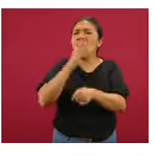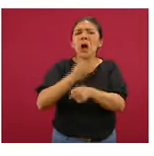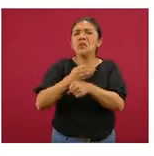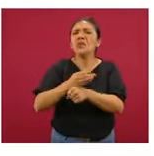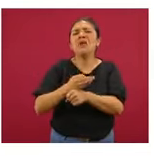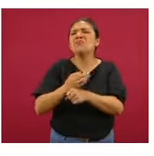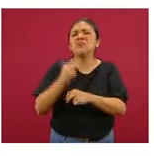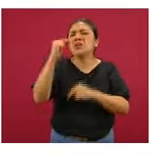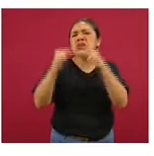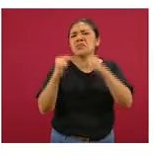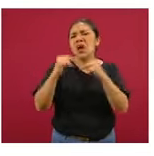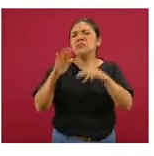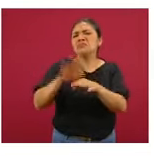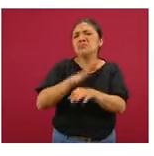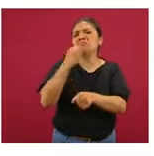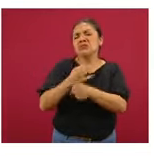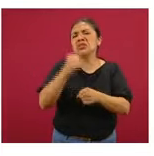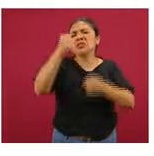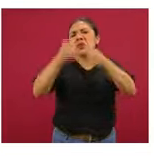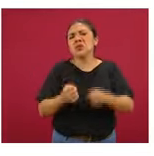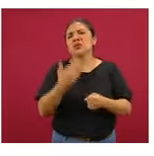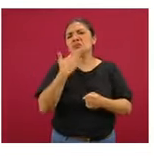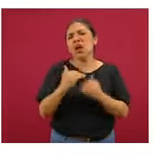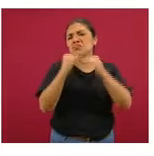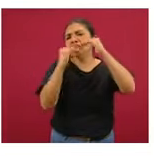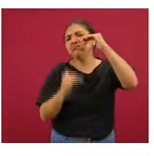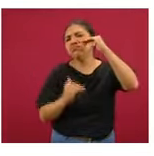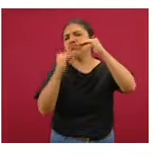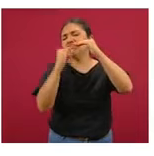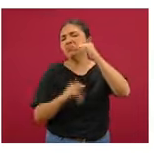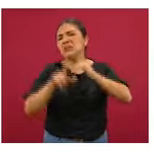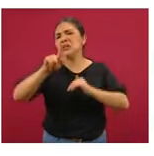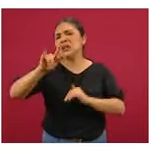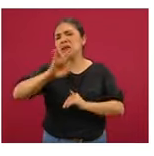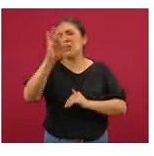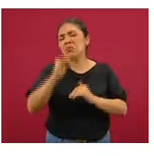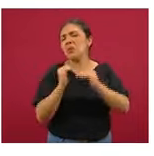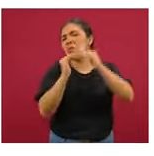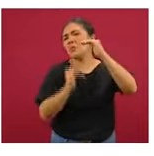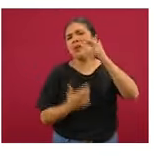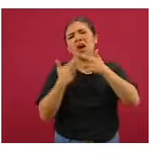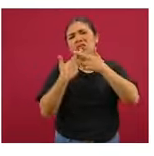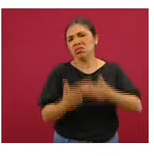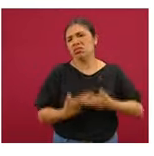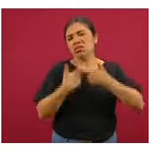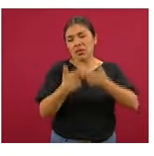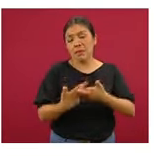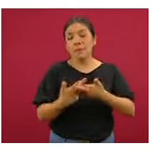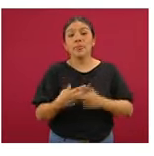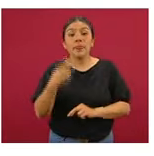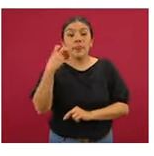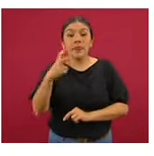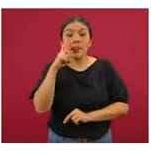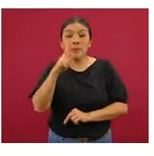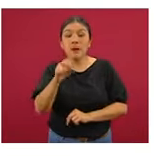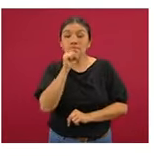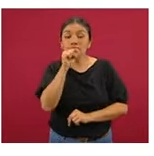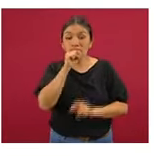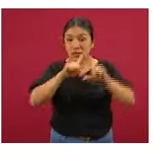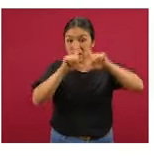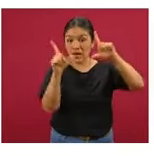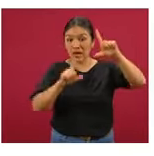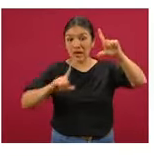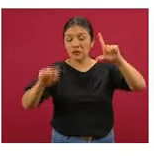ese nivel de seguridad que en su momento se marcó para un 70%. Por ciento, siendo inclusive el indicador